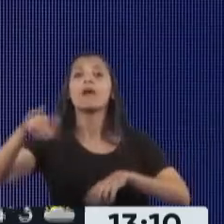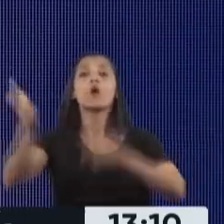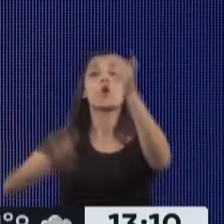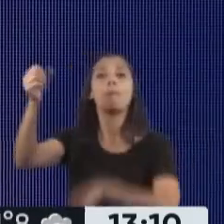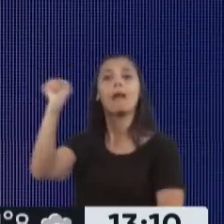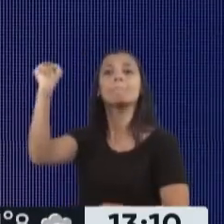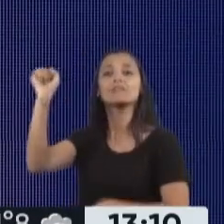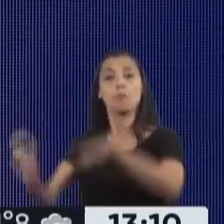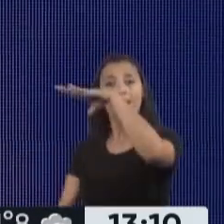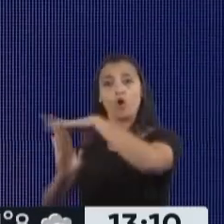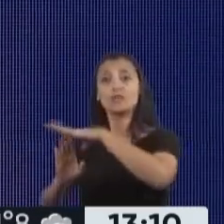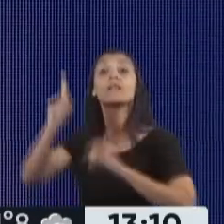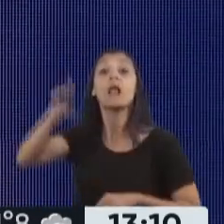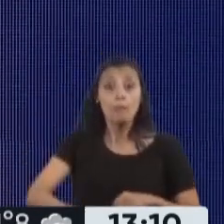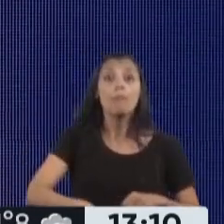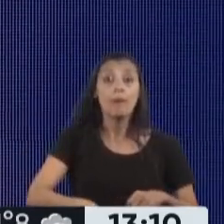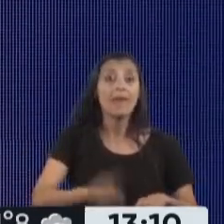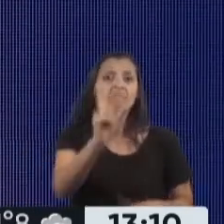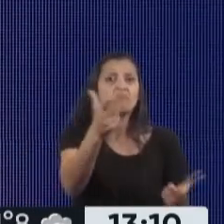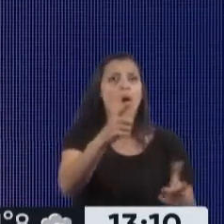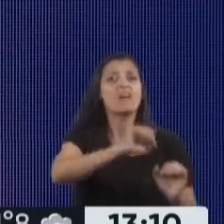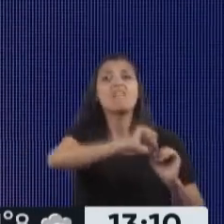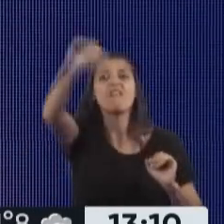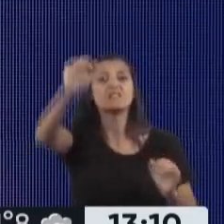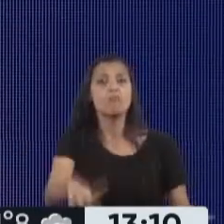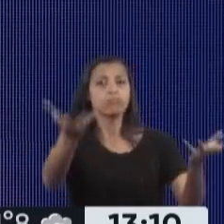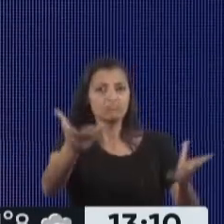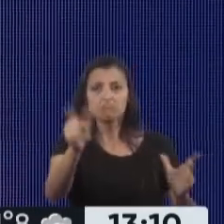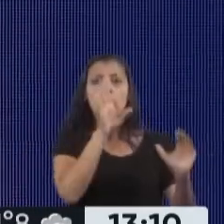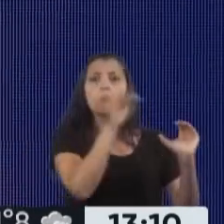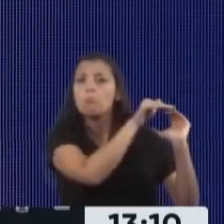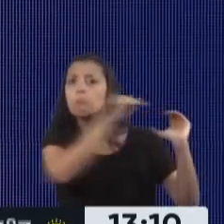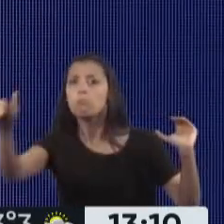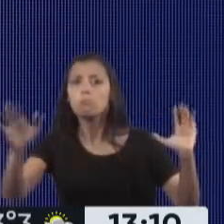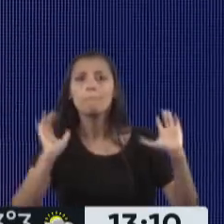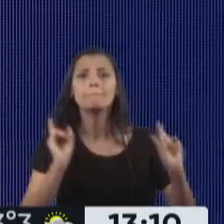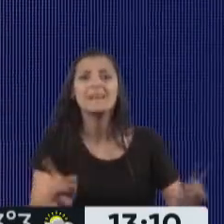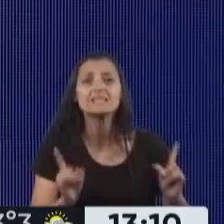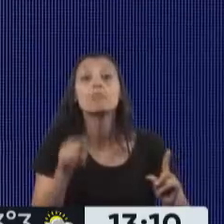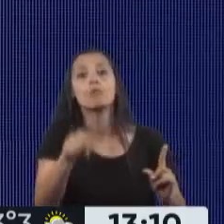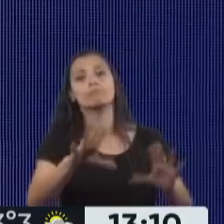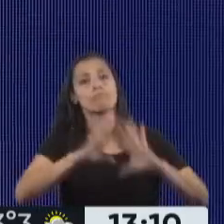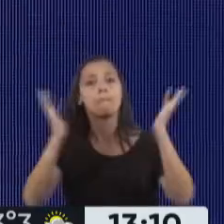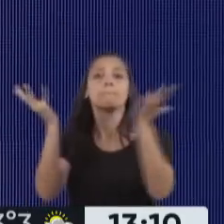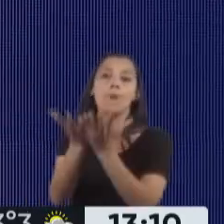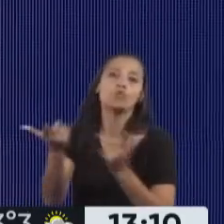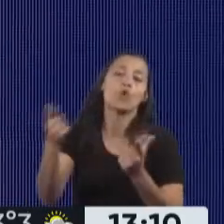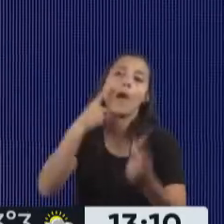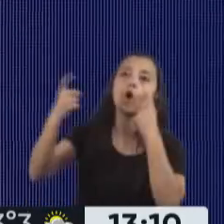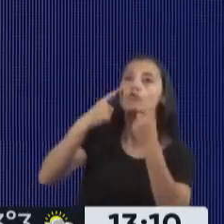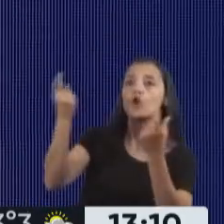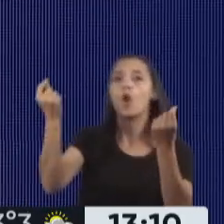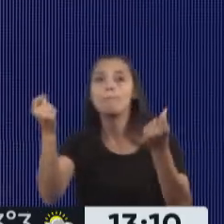Central, eso tiene demanda de dinero y no genera inflación. Bueno, eso es cierto en un mundo donde no hay controles de